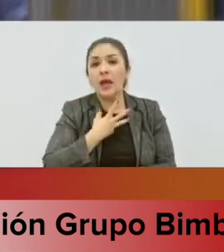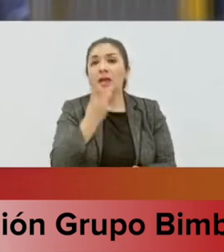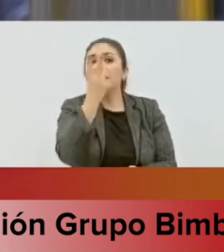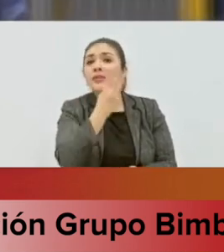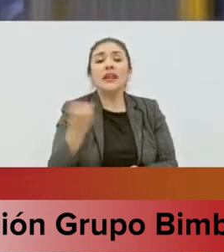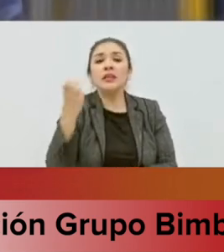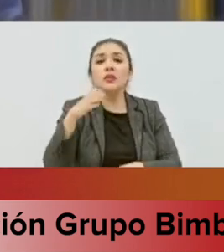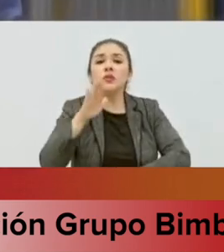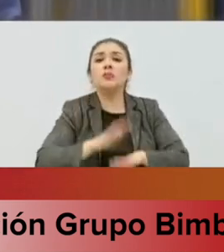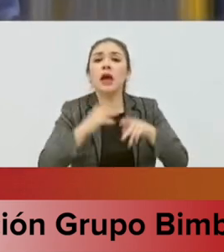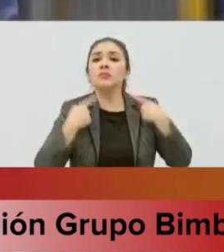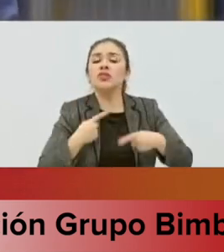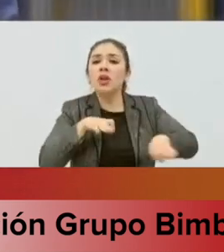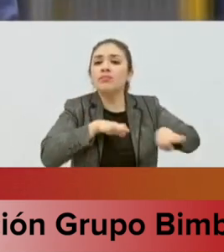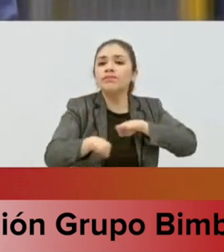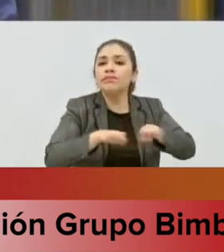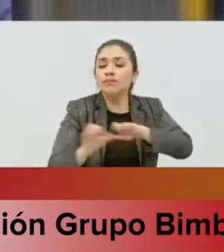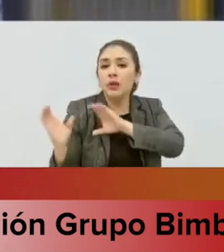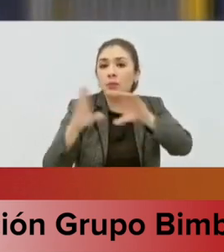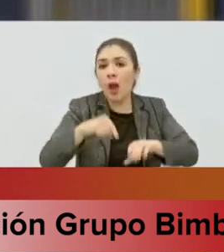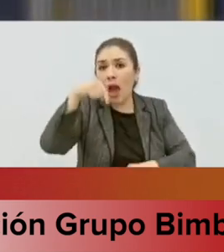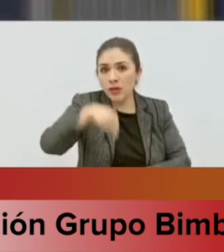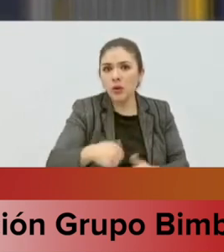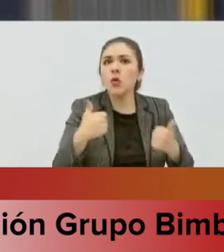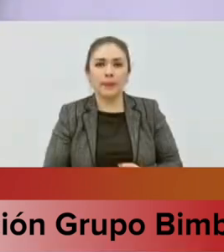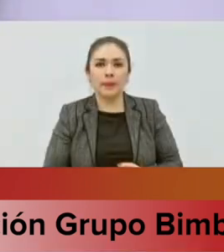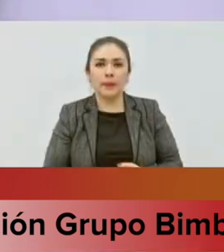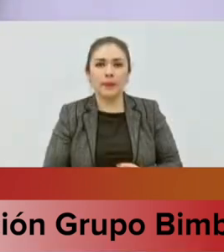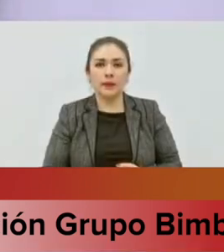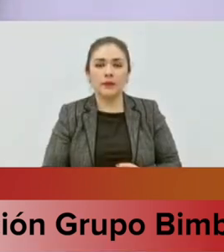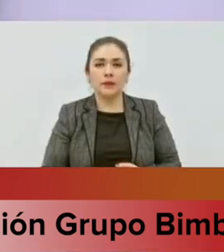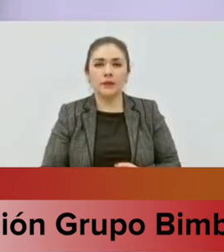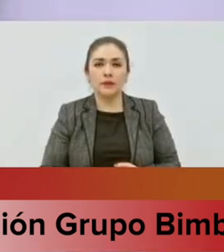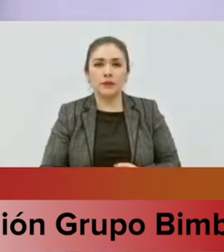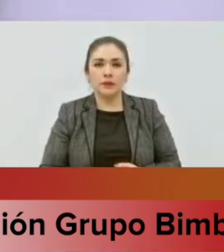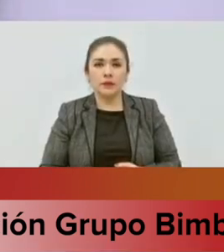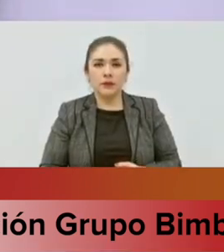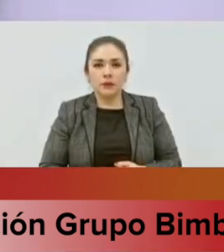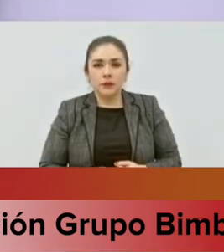300 empleos bien pagados. Y